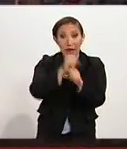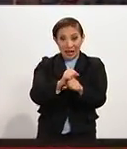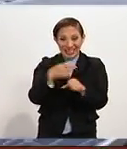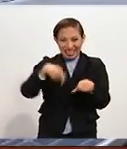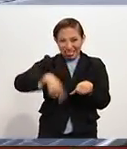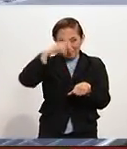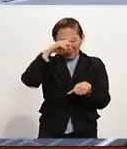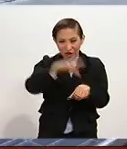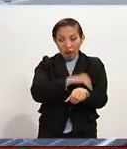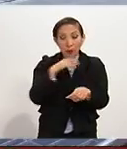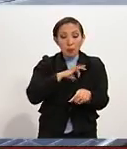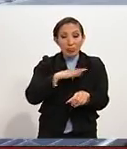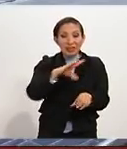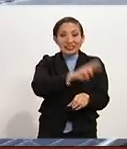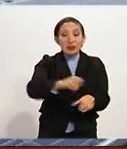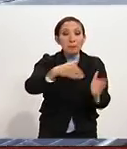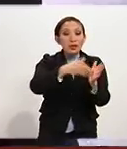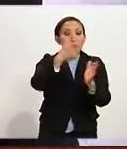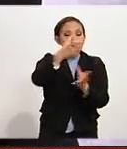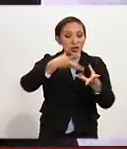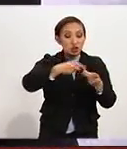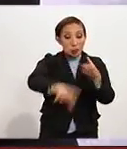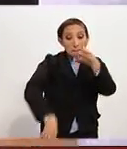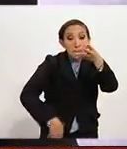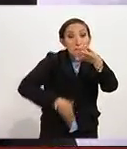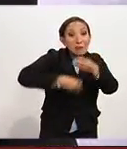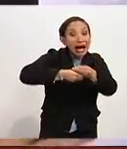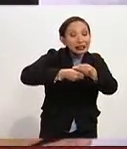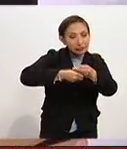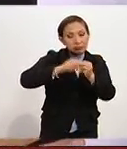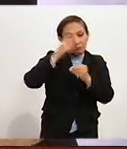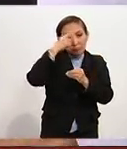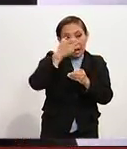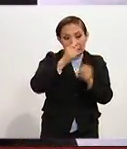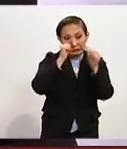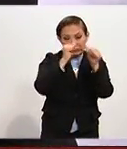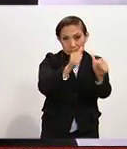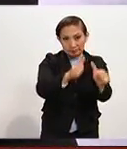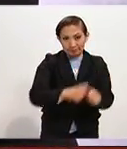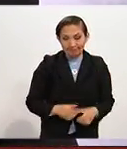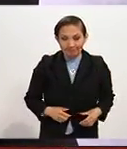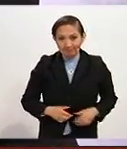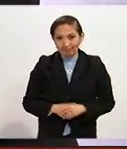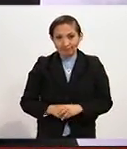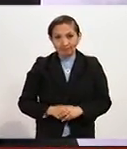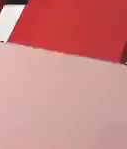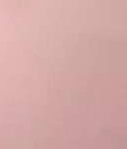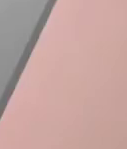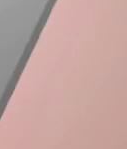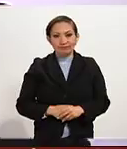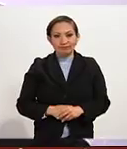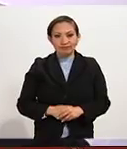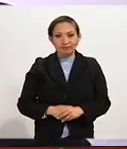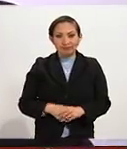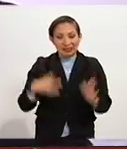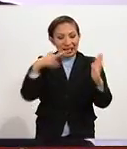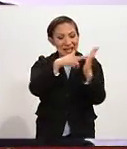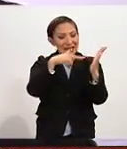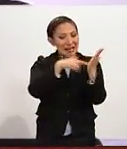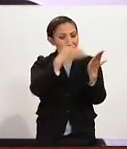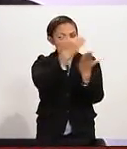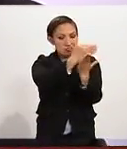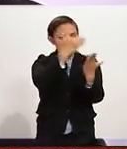Energía podría invertir 300 millones de pesos adicionales precisamente para ese fin. Los rubros donde se